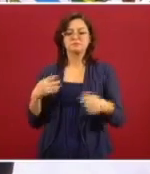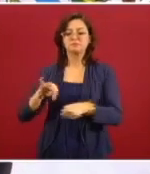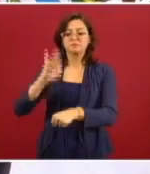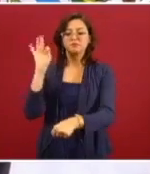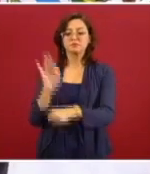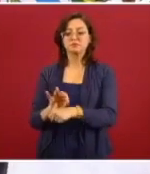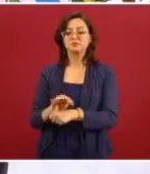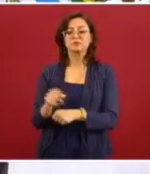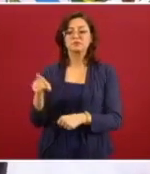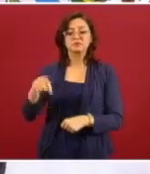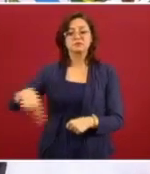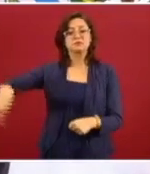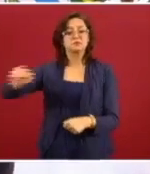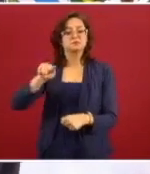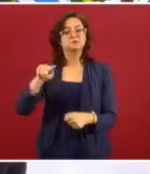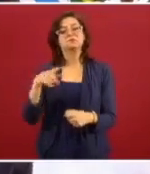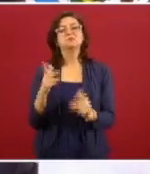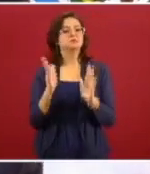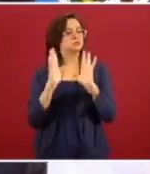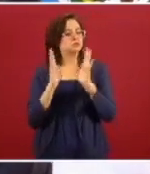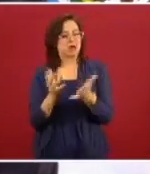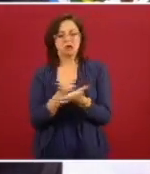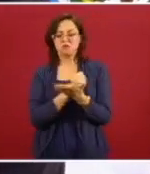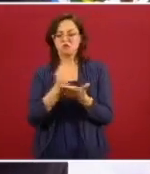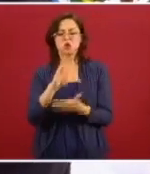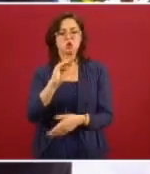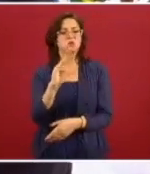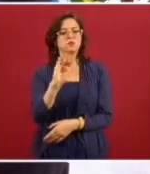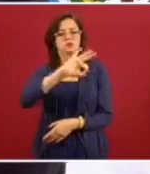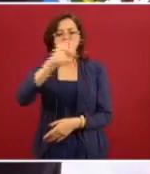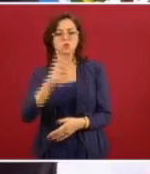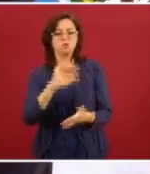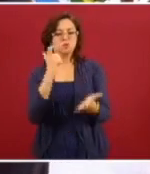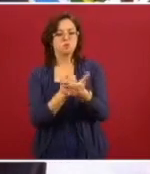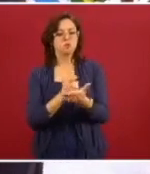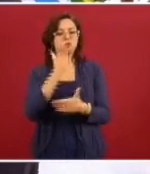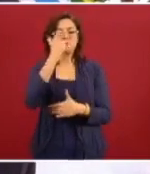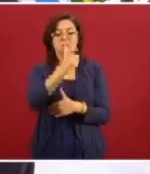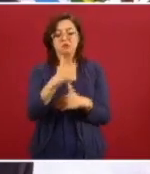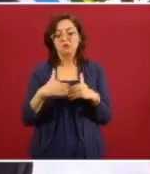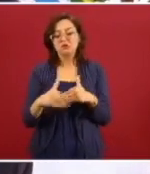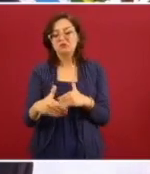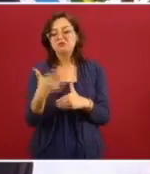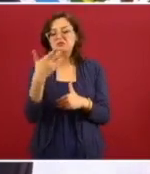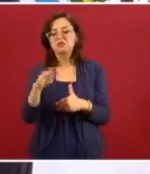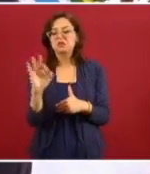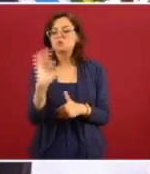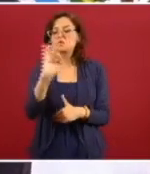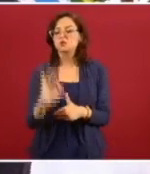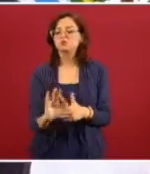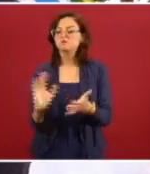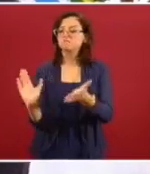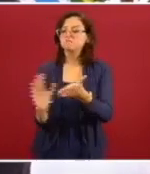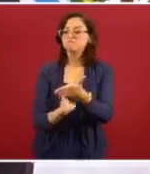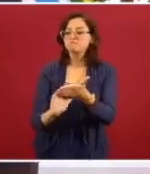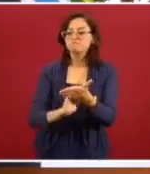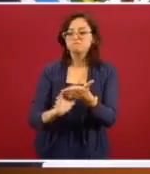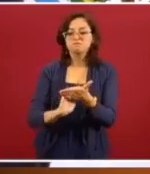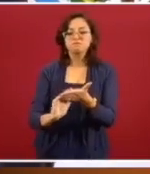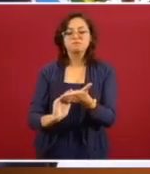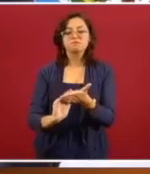habían pagado el 90% de sus créditos, a los cuales ya se les están